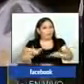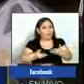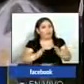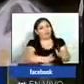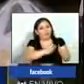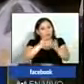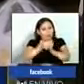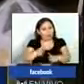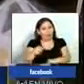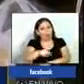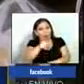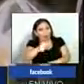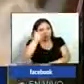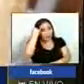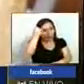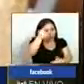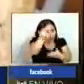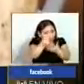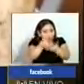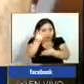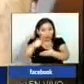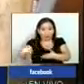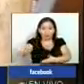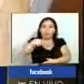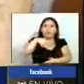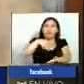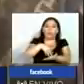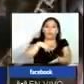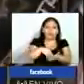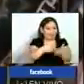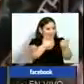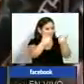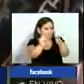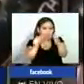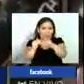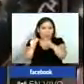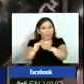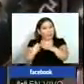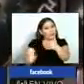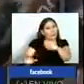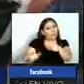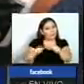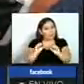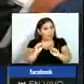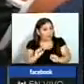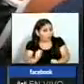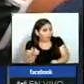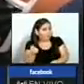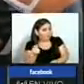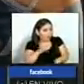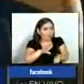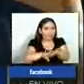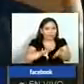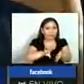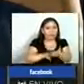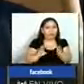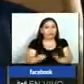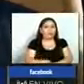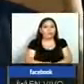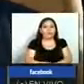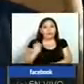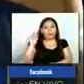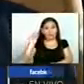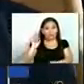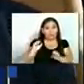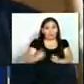empezaron A surgir nuevos estilos La población Busca estilos Diferentes Y que se ajusten A sus posibilidades Económicas Porque son